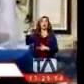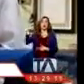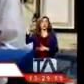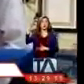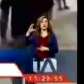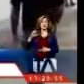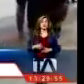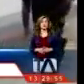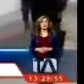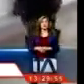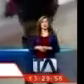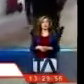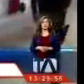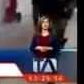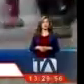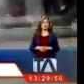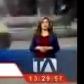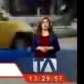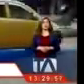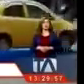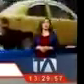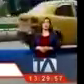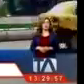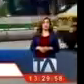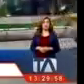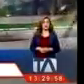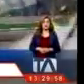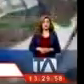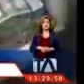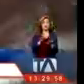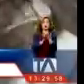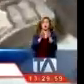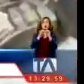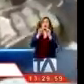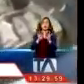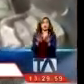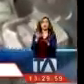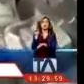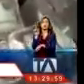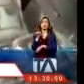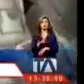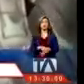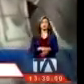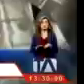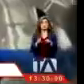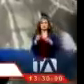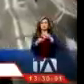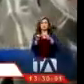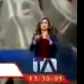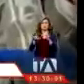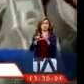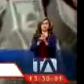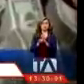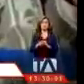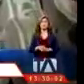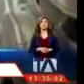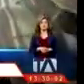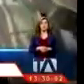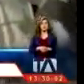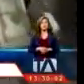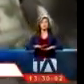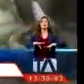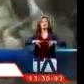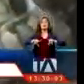Tomislav Topic. Acería Xinglong S.A., ubicada en el Cantón Milagro, por presunto lavado de activos vinculado con los casos